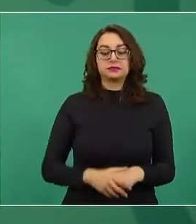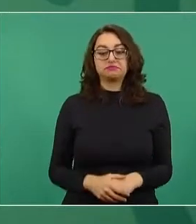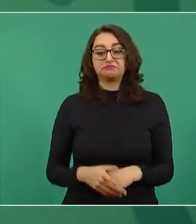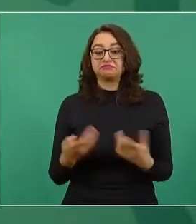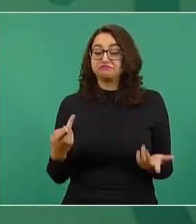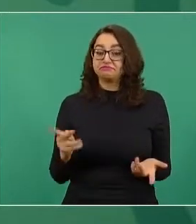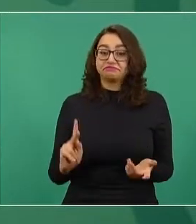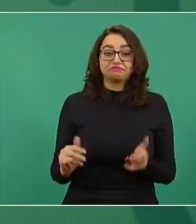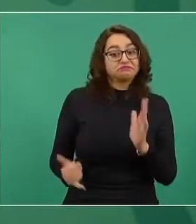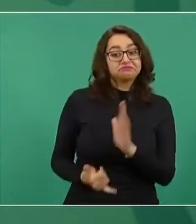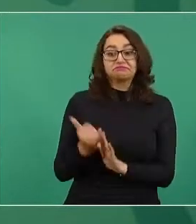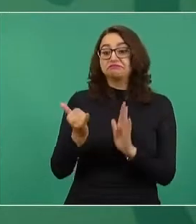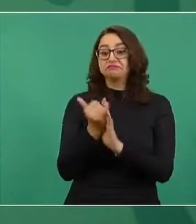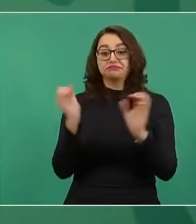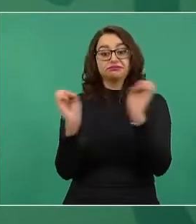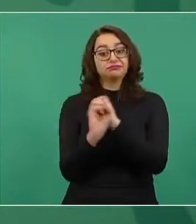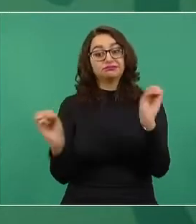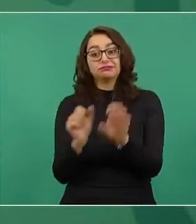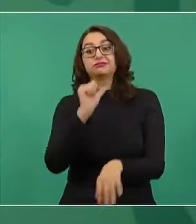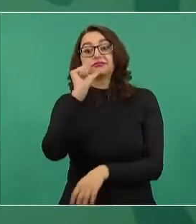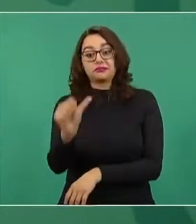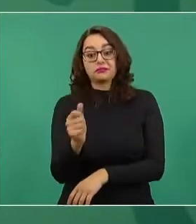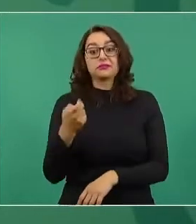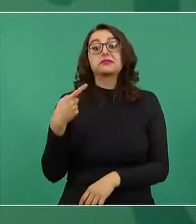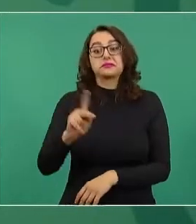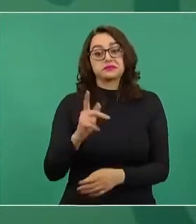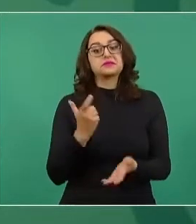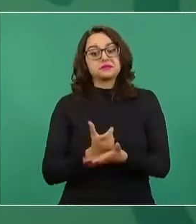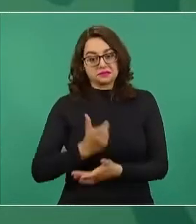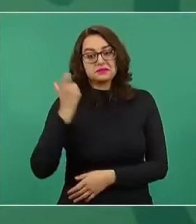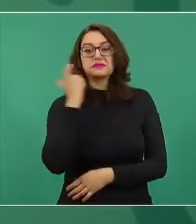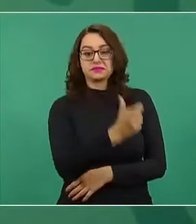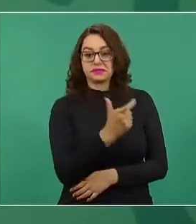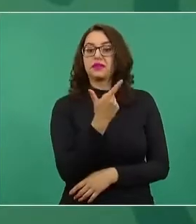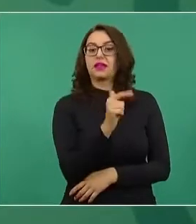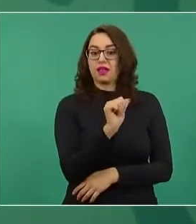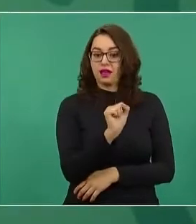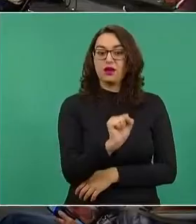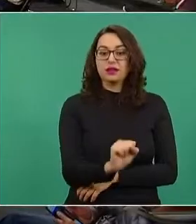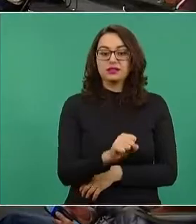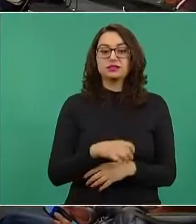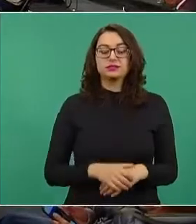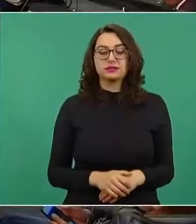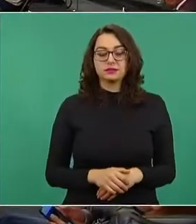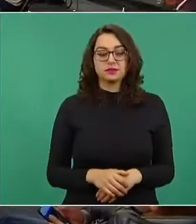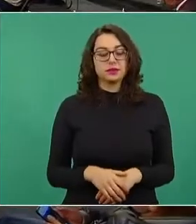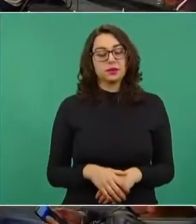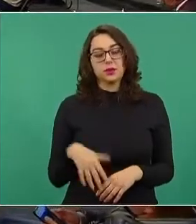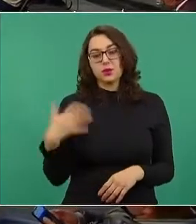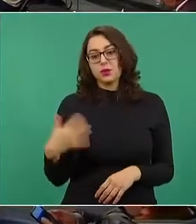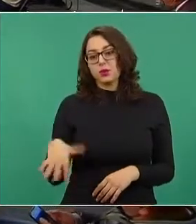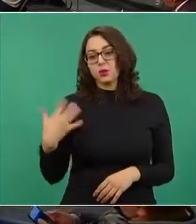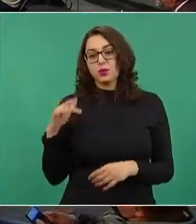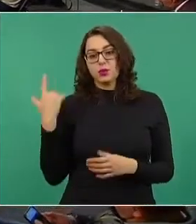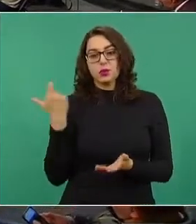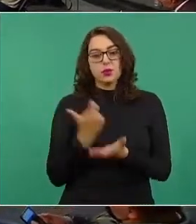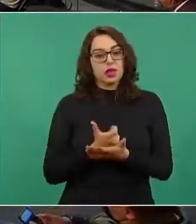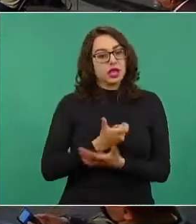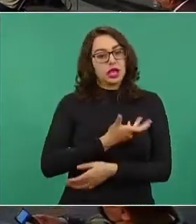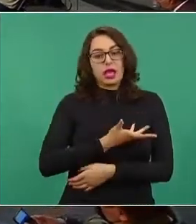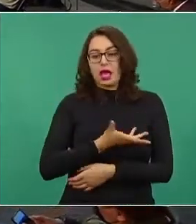las termoeléctricas, pero sí compraron el gas a precios elevadísimos.